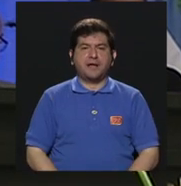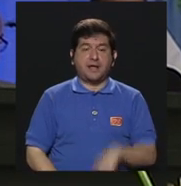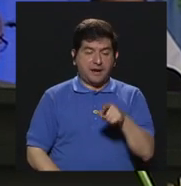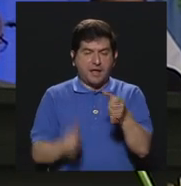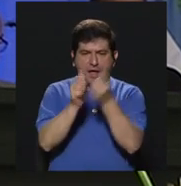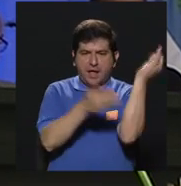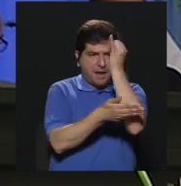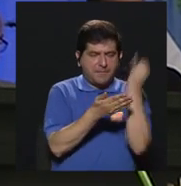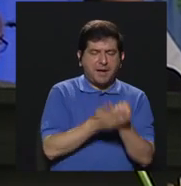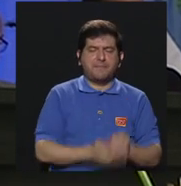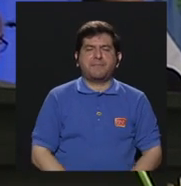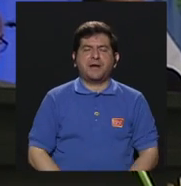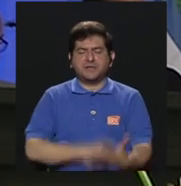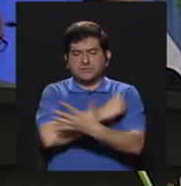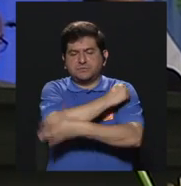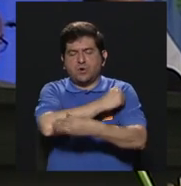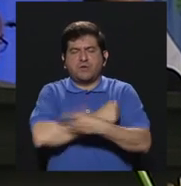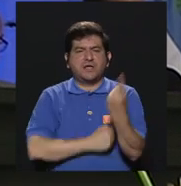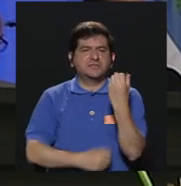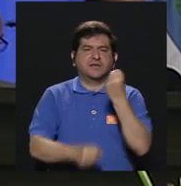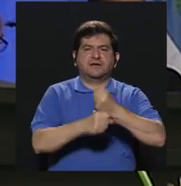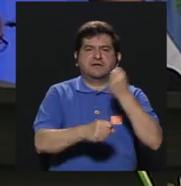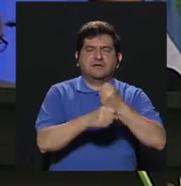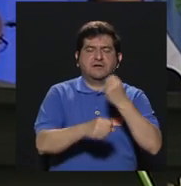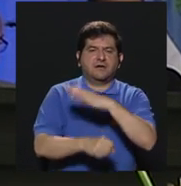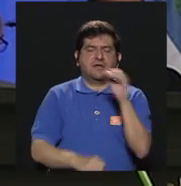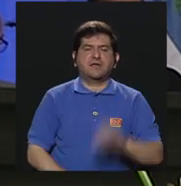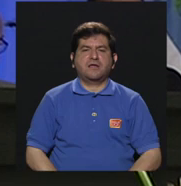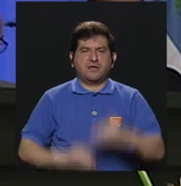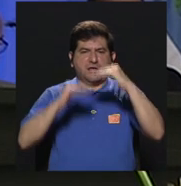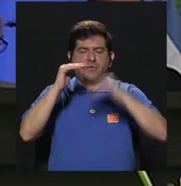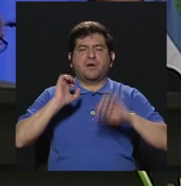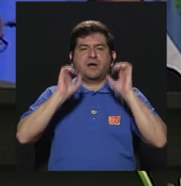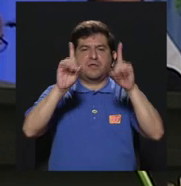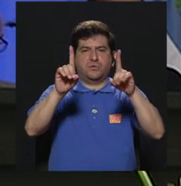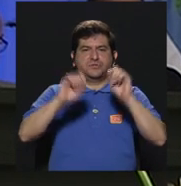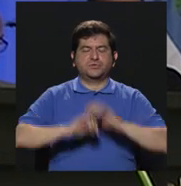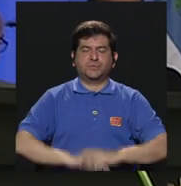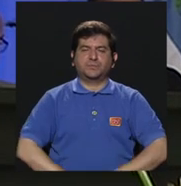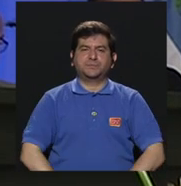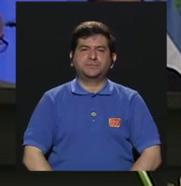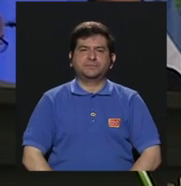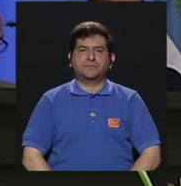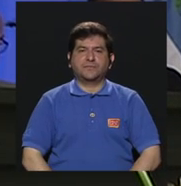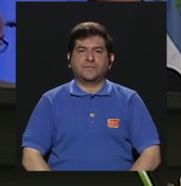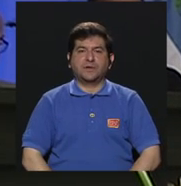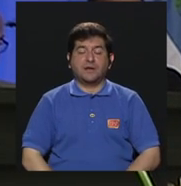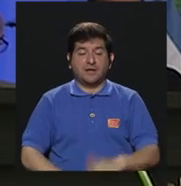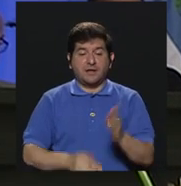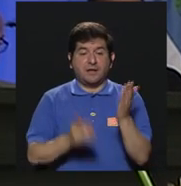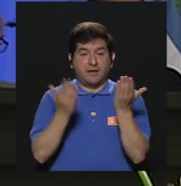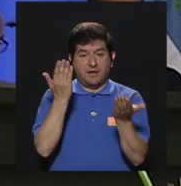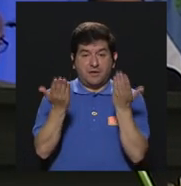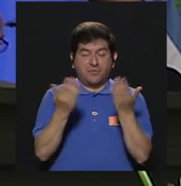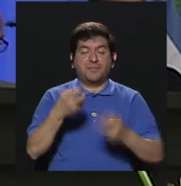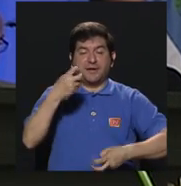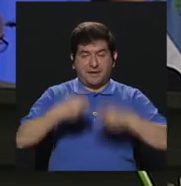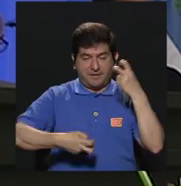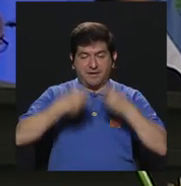pobreza, del desempleo y de la baja educación con los mapas del